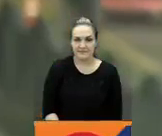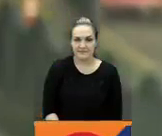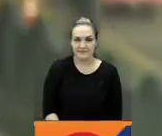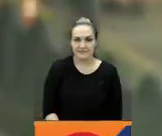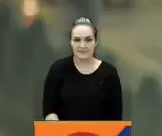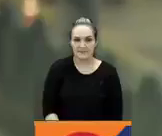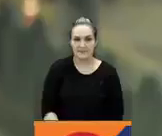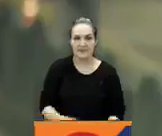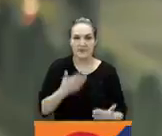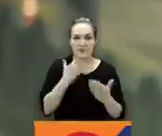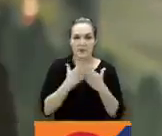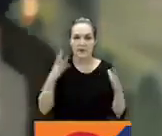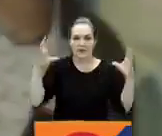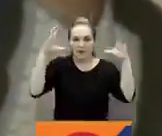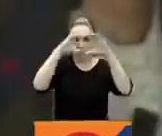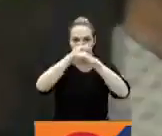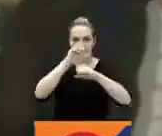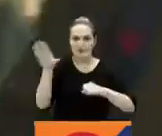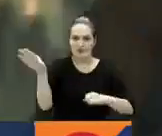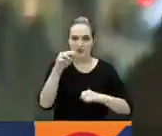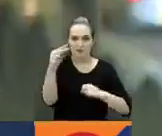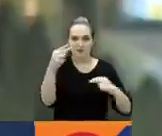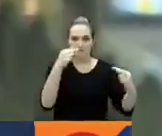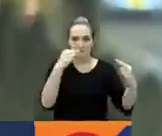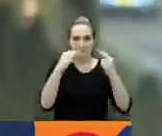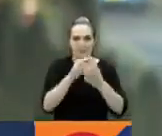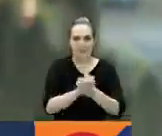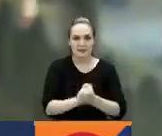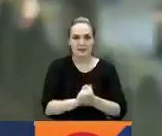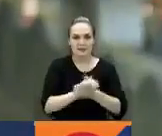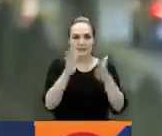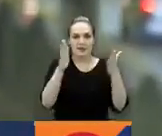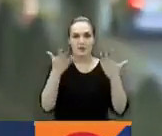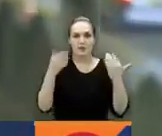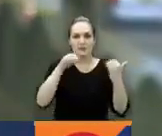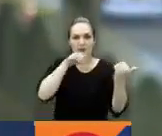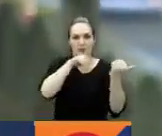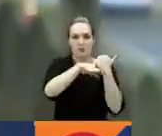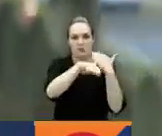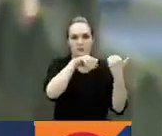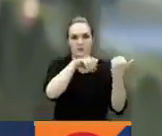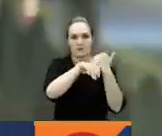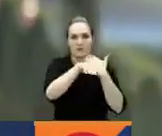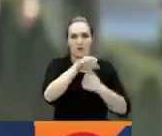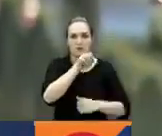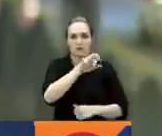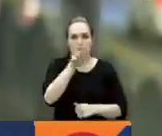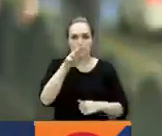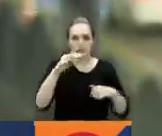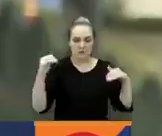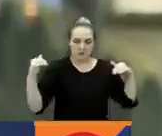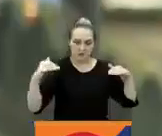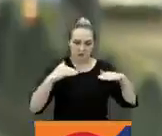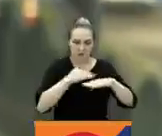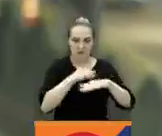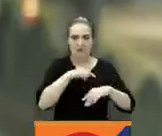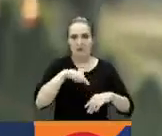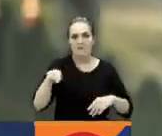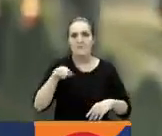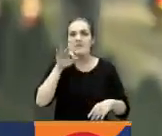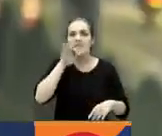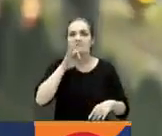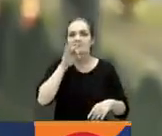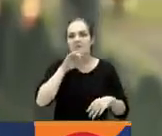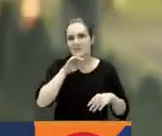Televidentes, muy buenas noches. Los saludo desde la autopista Sur con Avenida Villavicencio, muy cerca a la entrada de Soacha, en